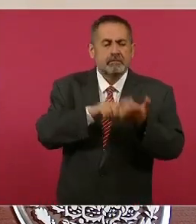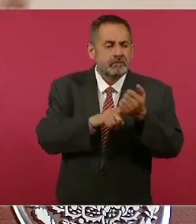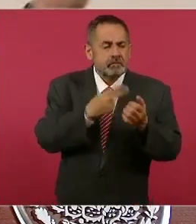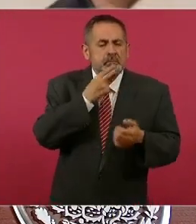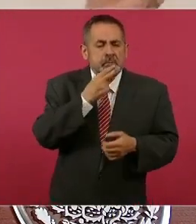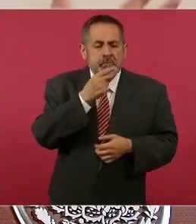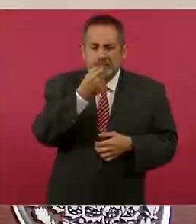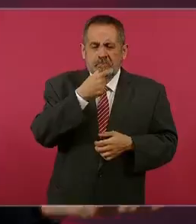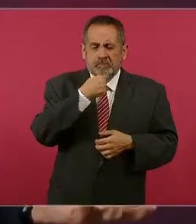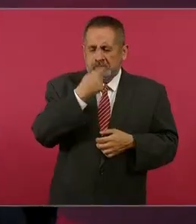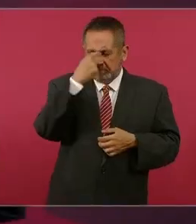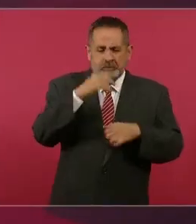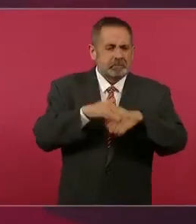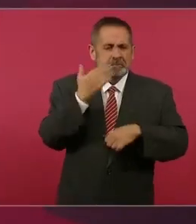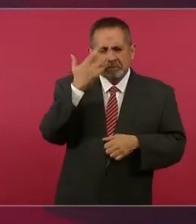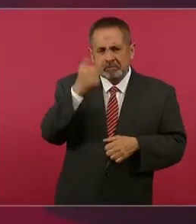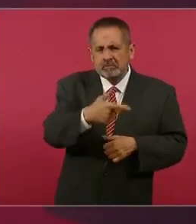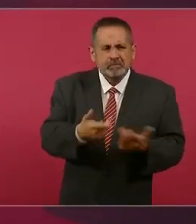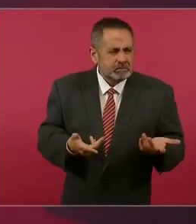porque